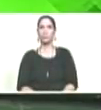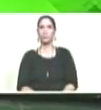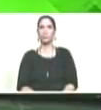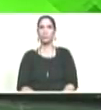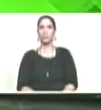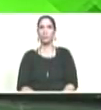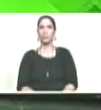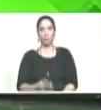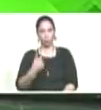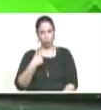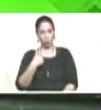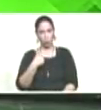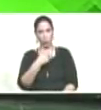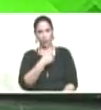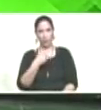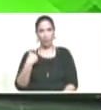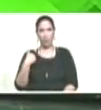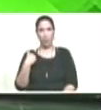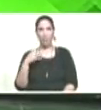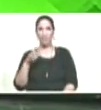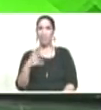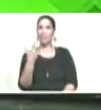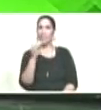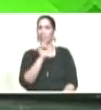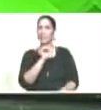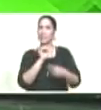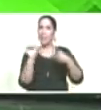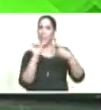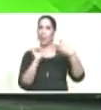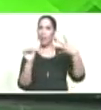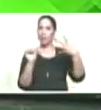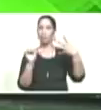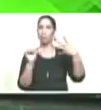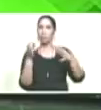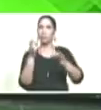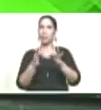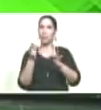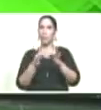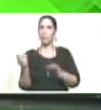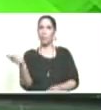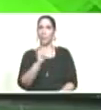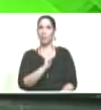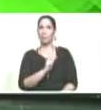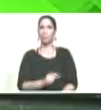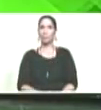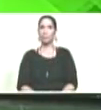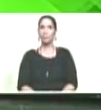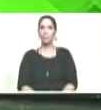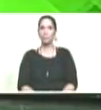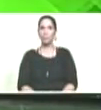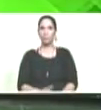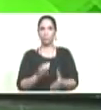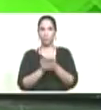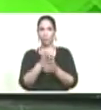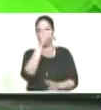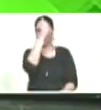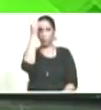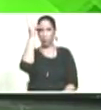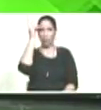yo me atrevería a decir en la tercera semana del mes de septiembre, Compañero Diosdado,